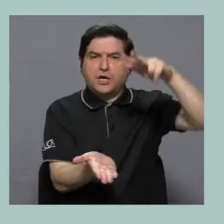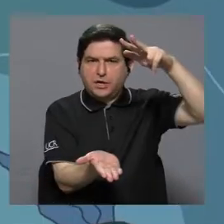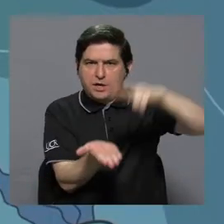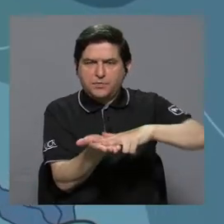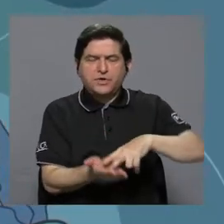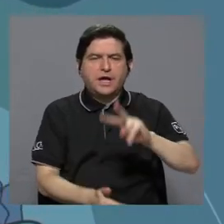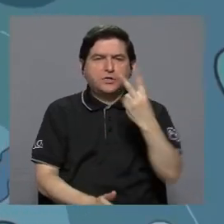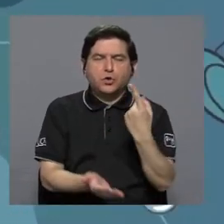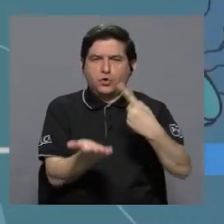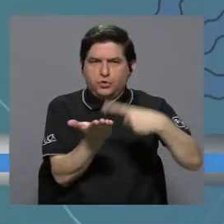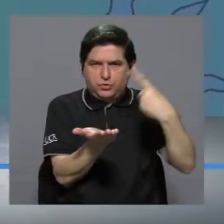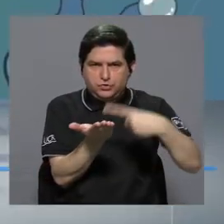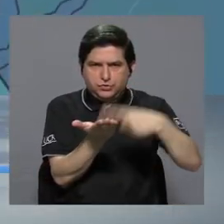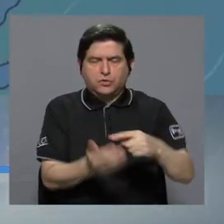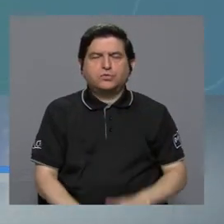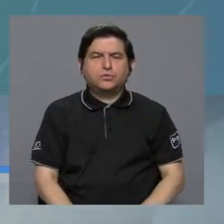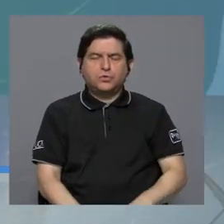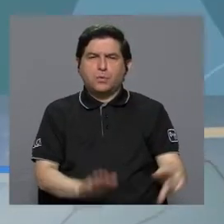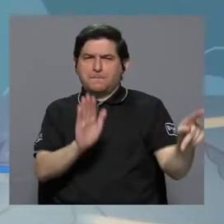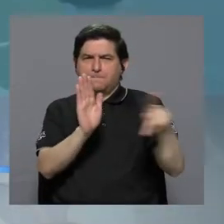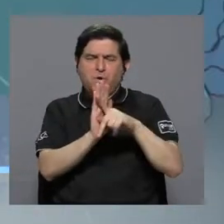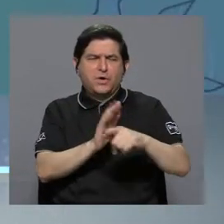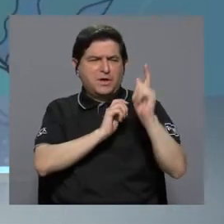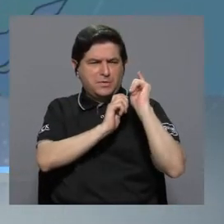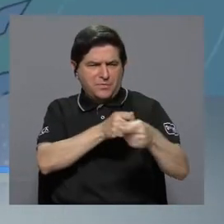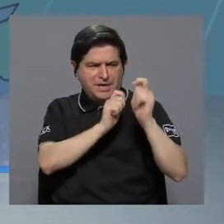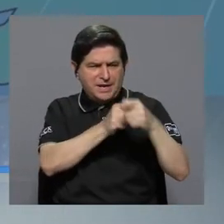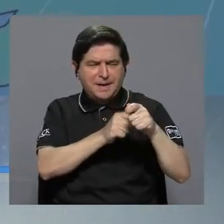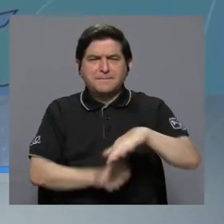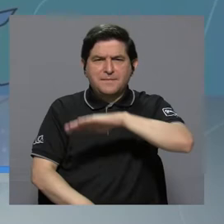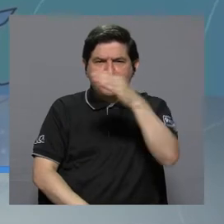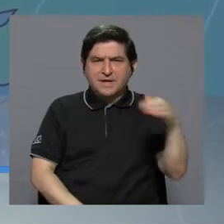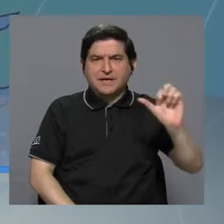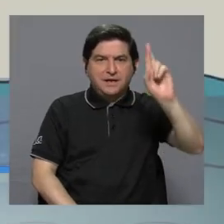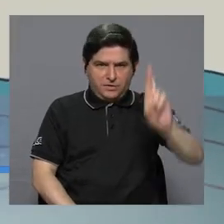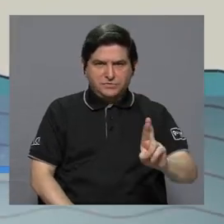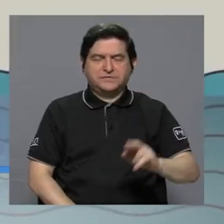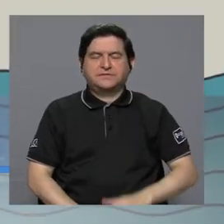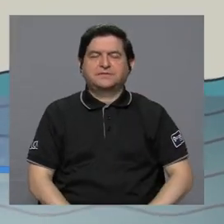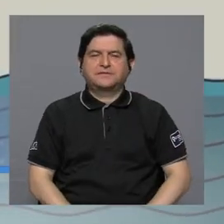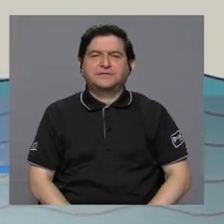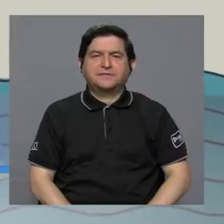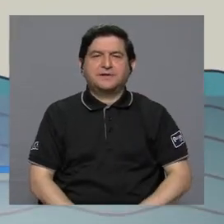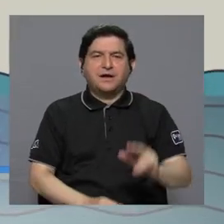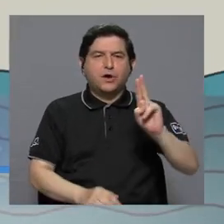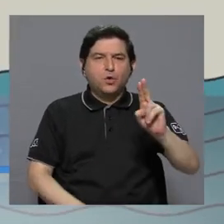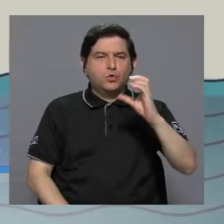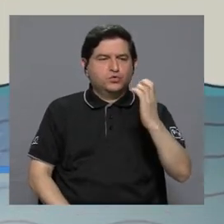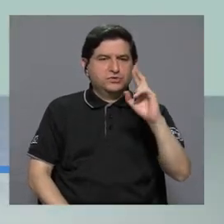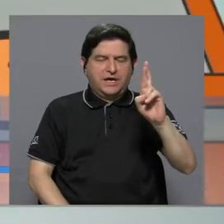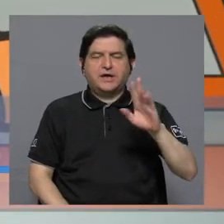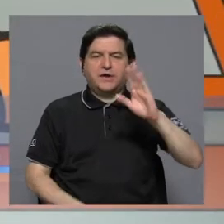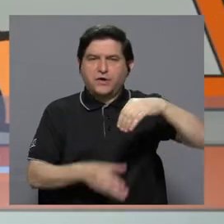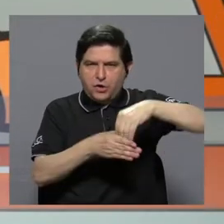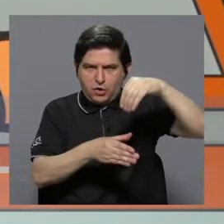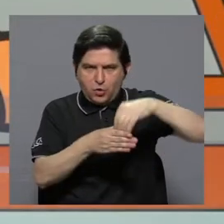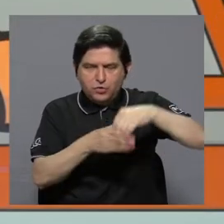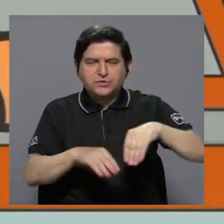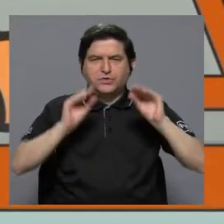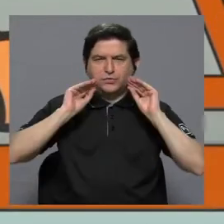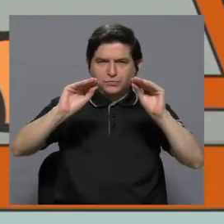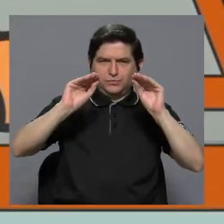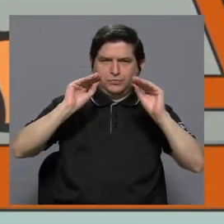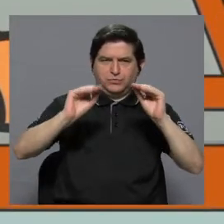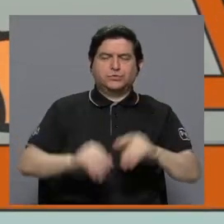aprobado en segundo debate y prohíbe la caza marítima del pez sierra en Costa Rica. La UCR, con sus aportes